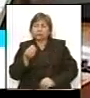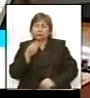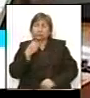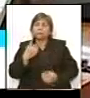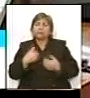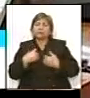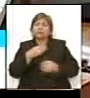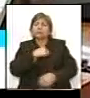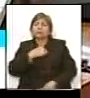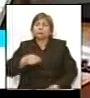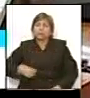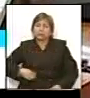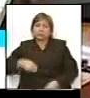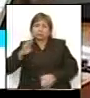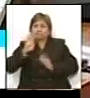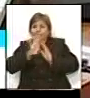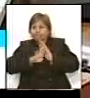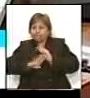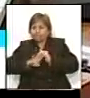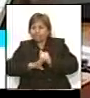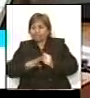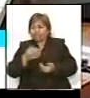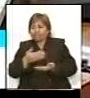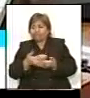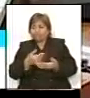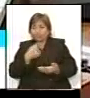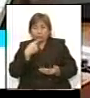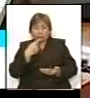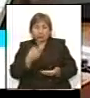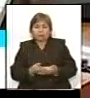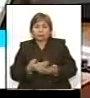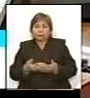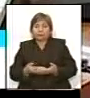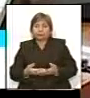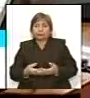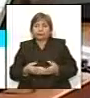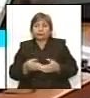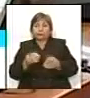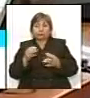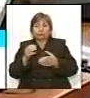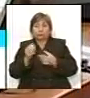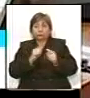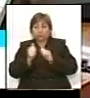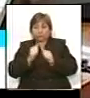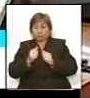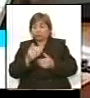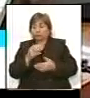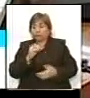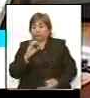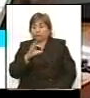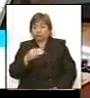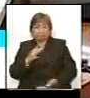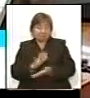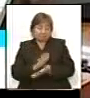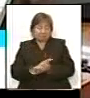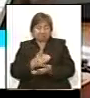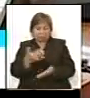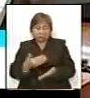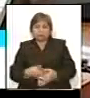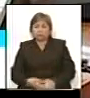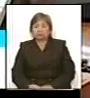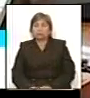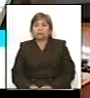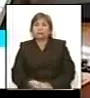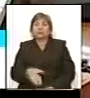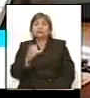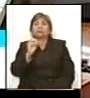el ministerio se ha basado para elaboración de expedientes, y en el caso urbano estoy hablando del concurso oferta, porque el contratista va a hacer, no sé, el expediente y también la